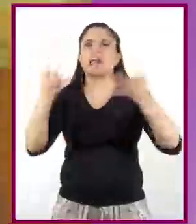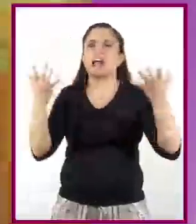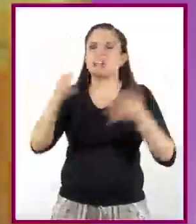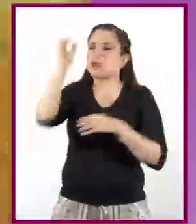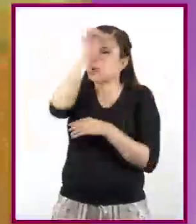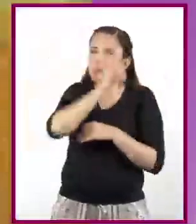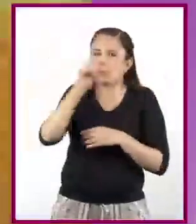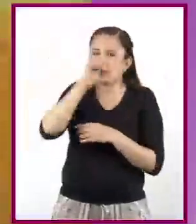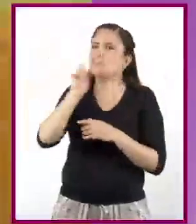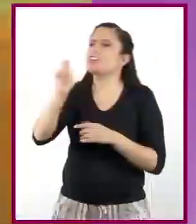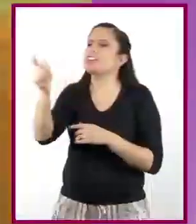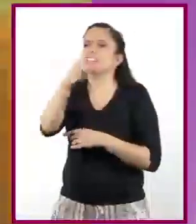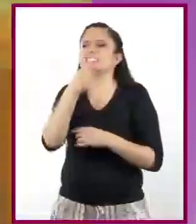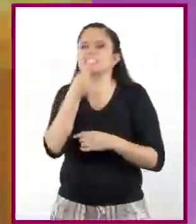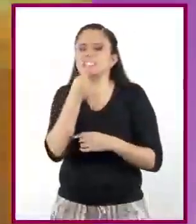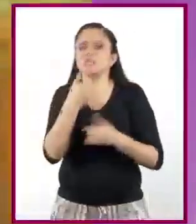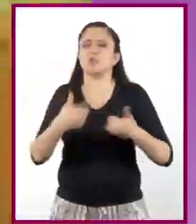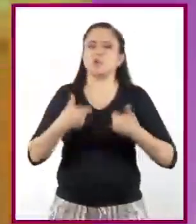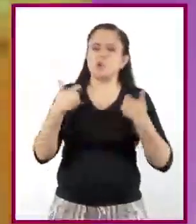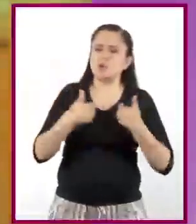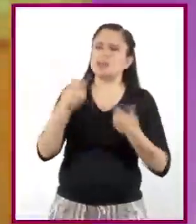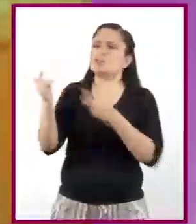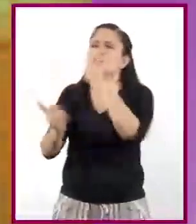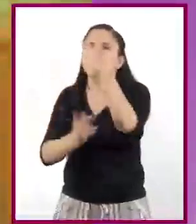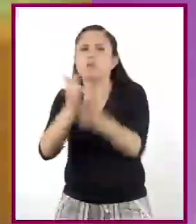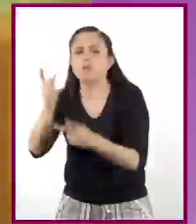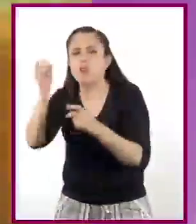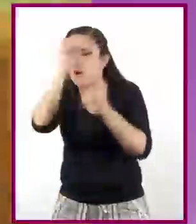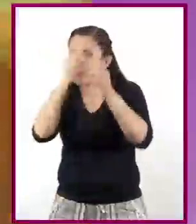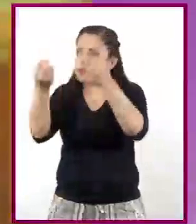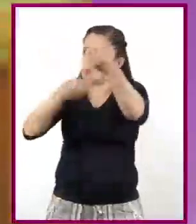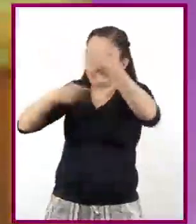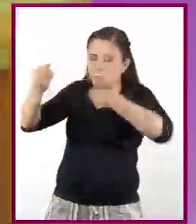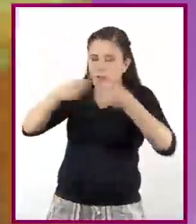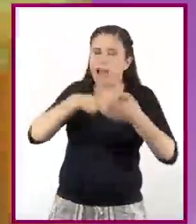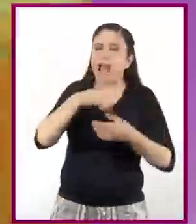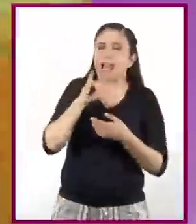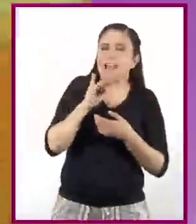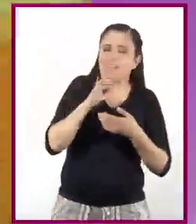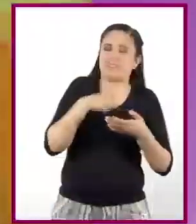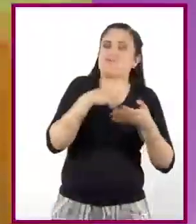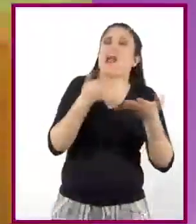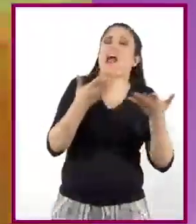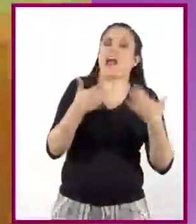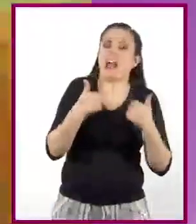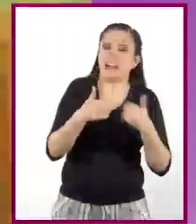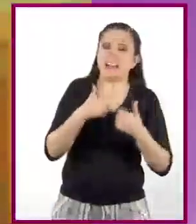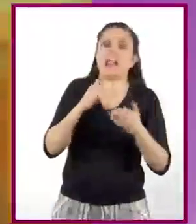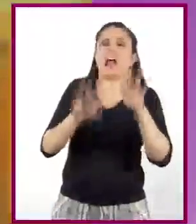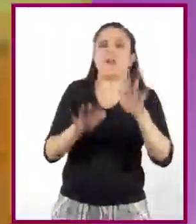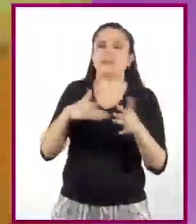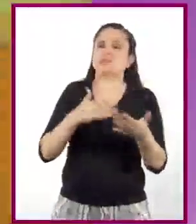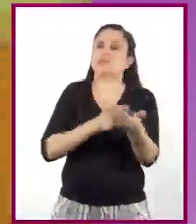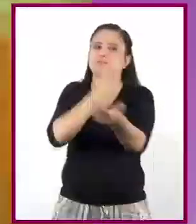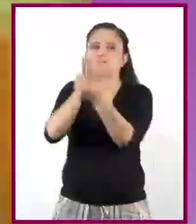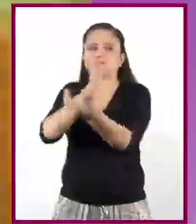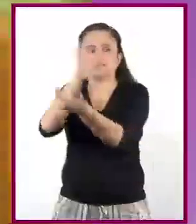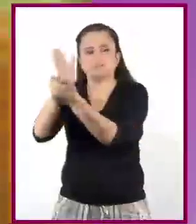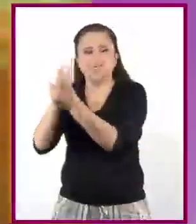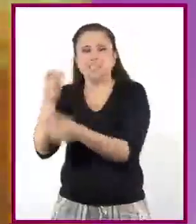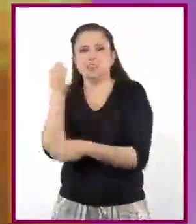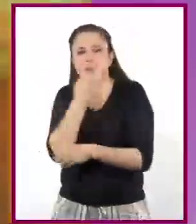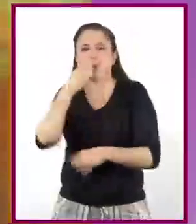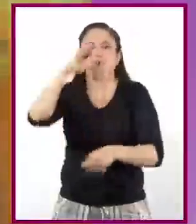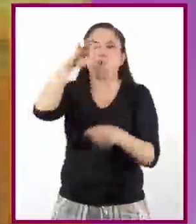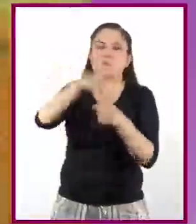la opinión que tienen los niños y los jóvenes. Muchas veces se acude a las escuelas y se ponen pues para que vayan a